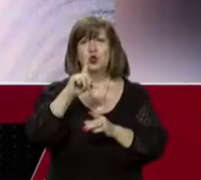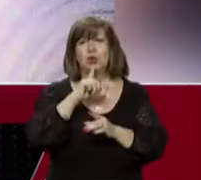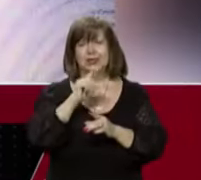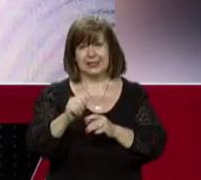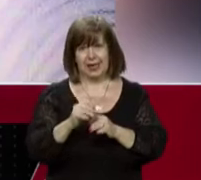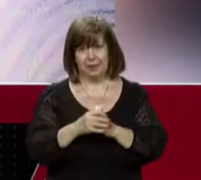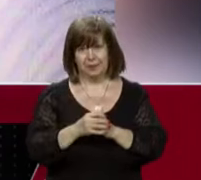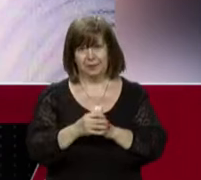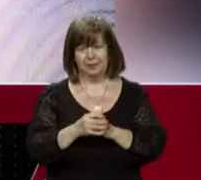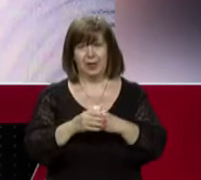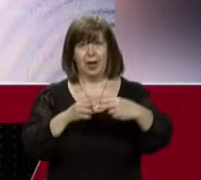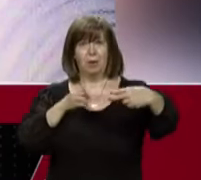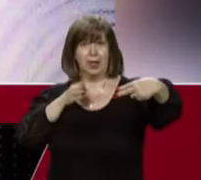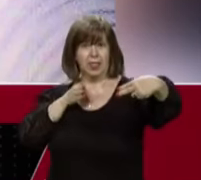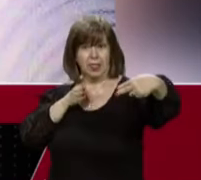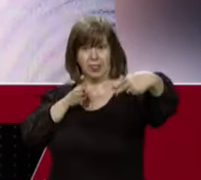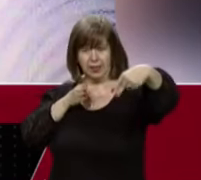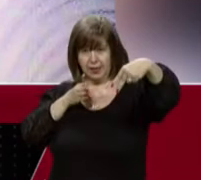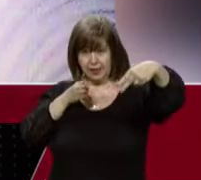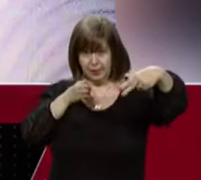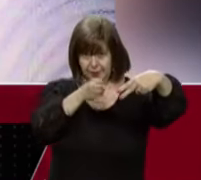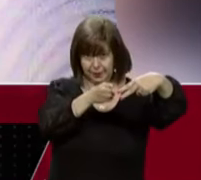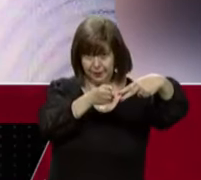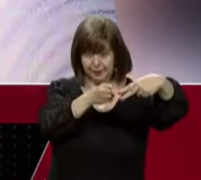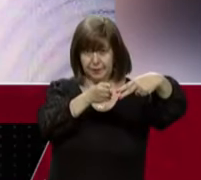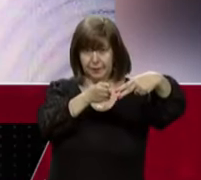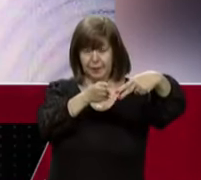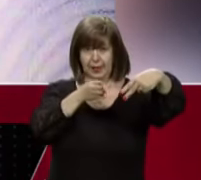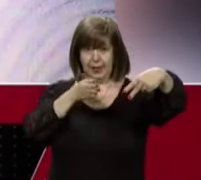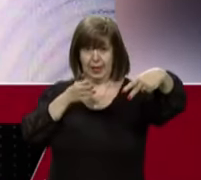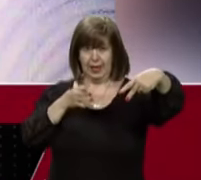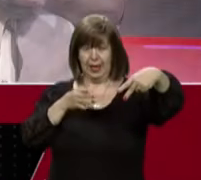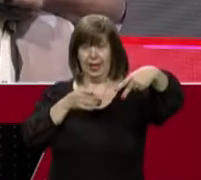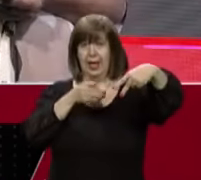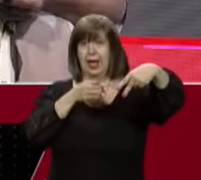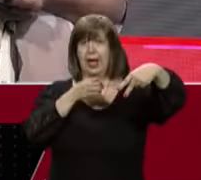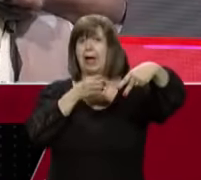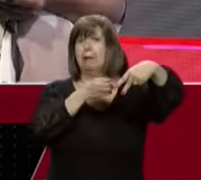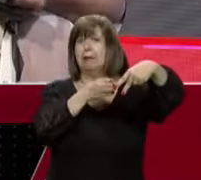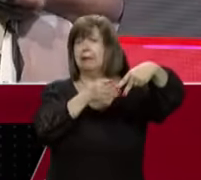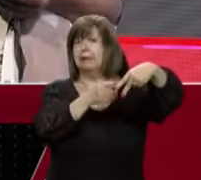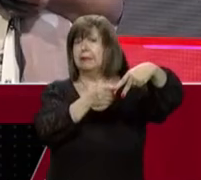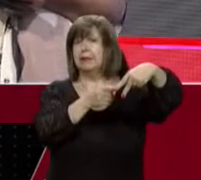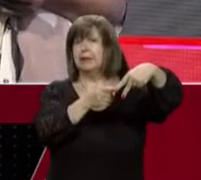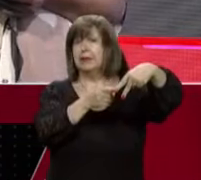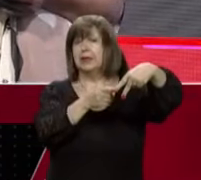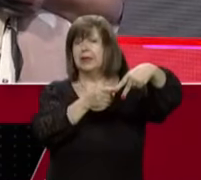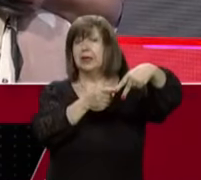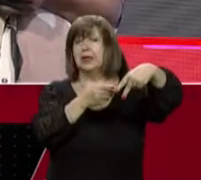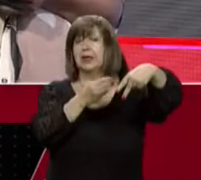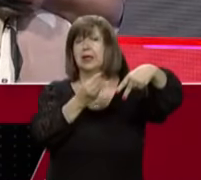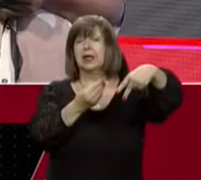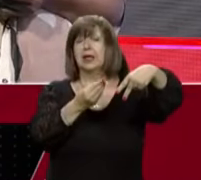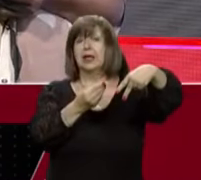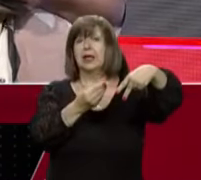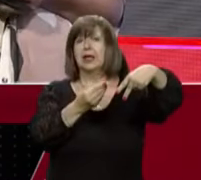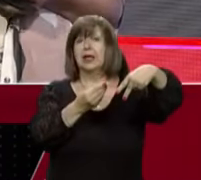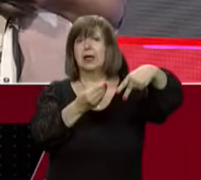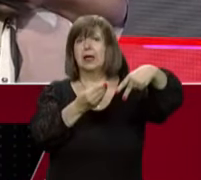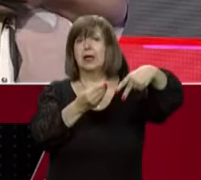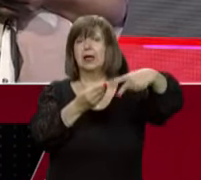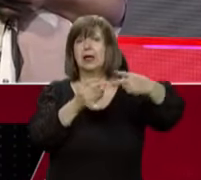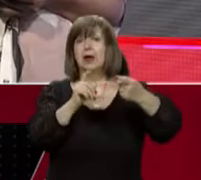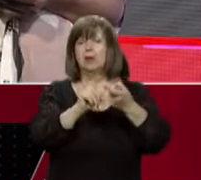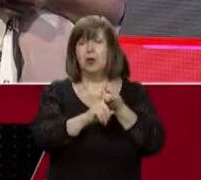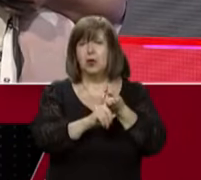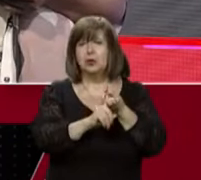que había sucedido con el accidente. Sí, Marce, te digo, escucho. Entonces va el vehículo, ella le impacta a la chica, en realidad iba la chica, iba también el esposo, iba con